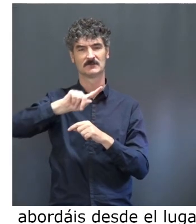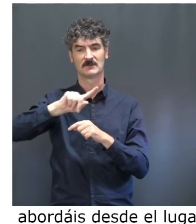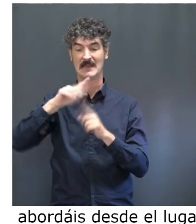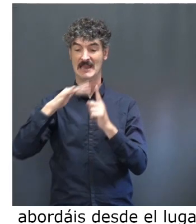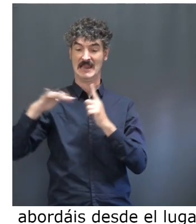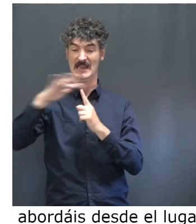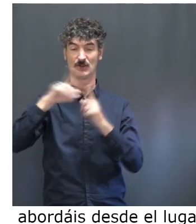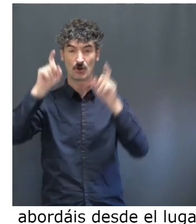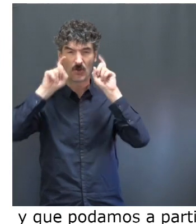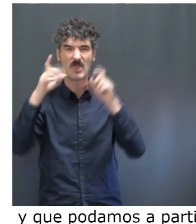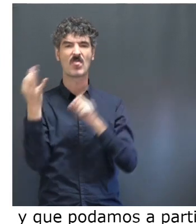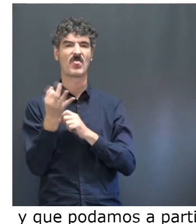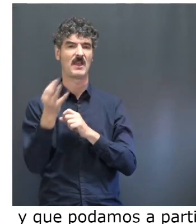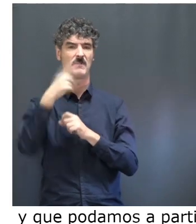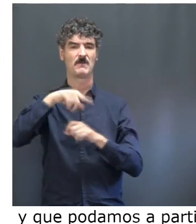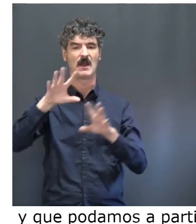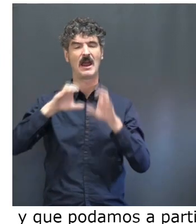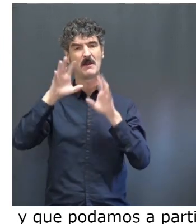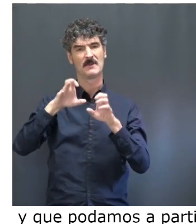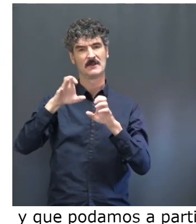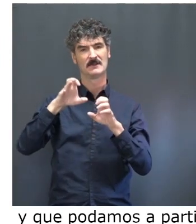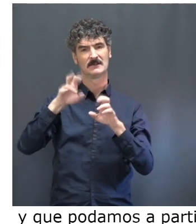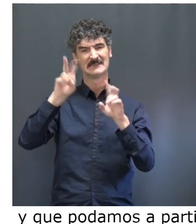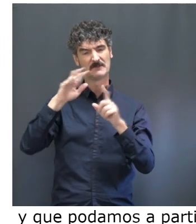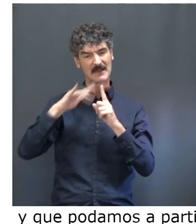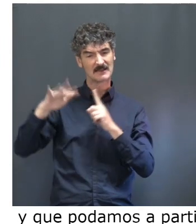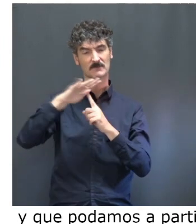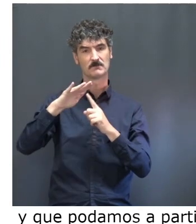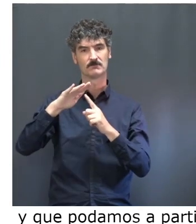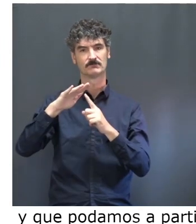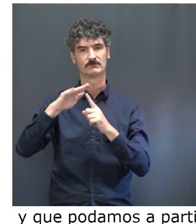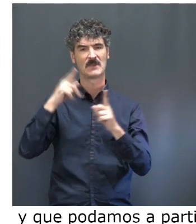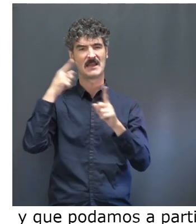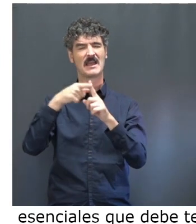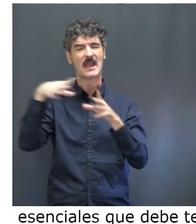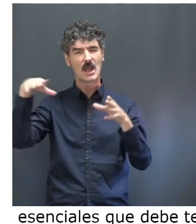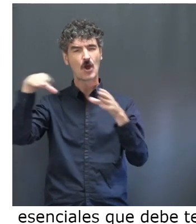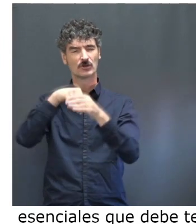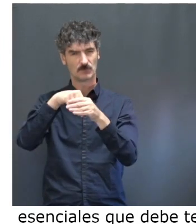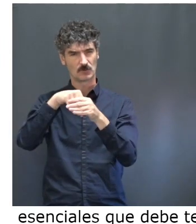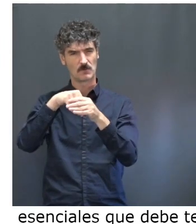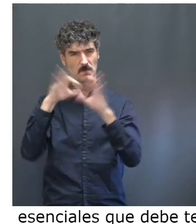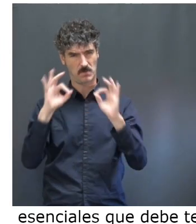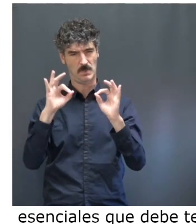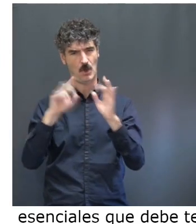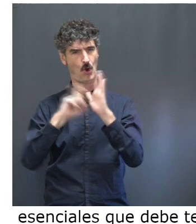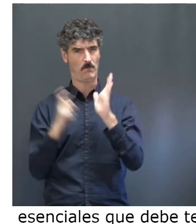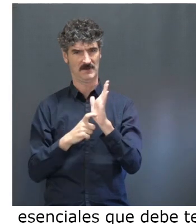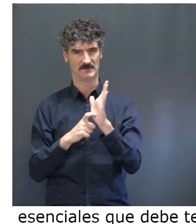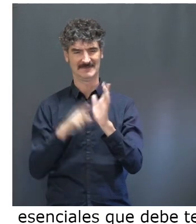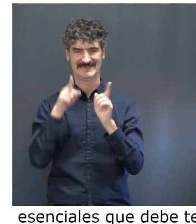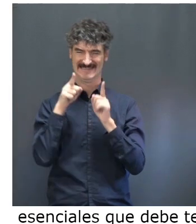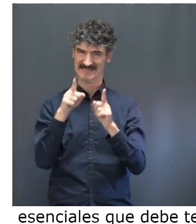entorno educativo, un entorno de aprendizaje, para ser verdaderamente inclusivo, ¿vale? Porque sabemos que esto